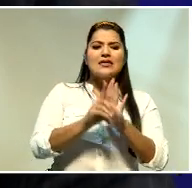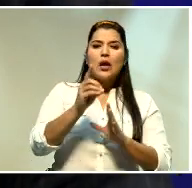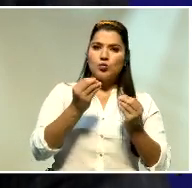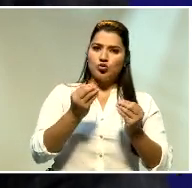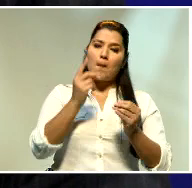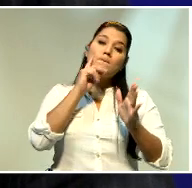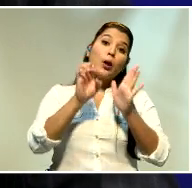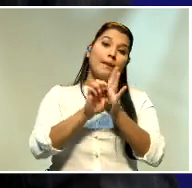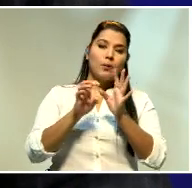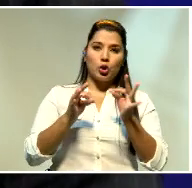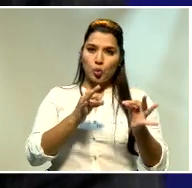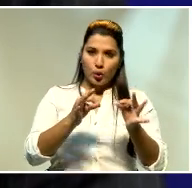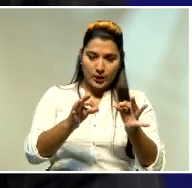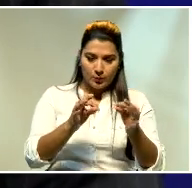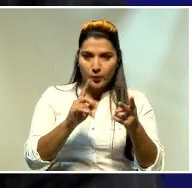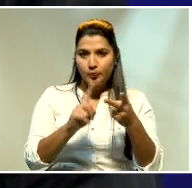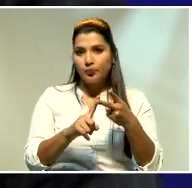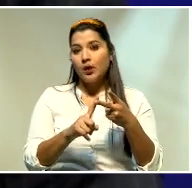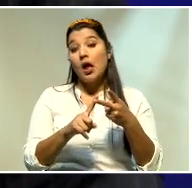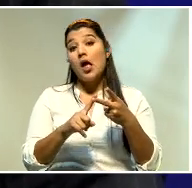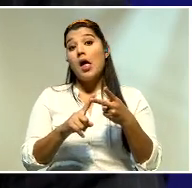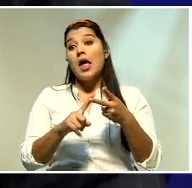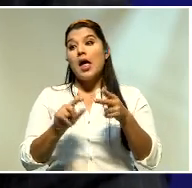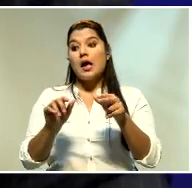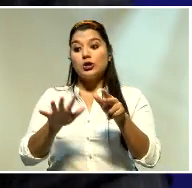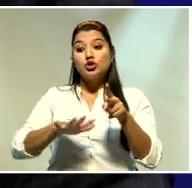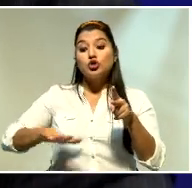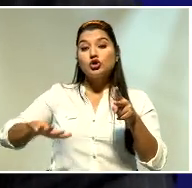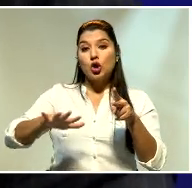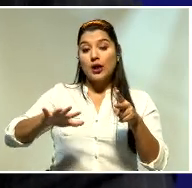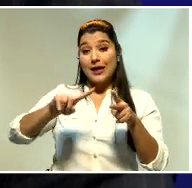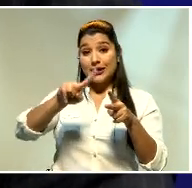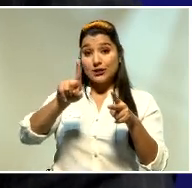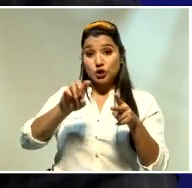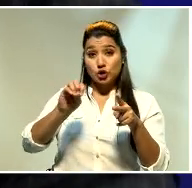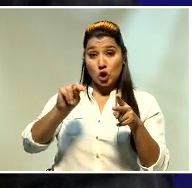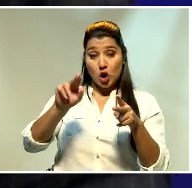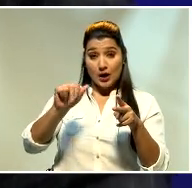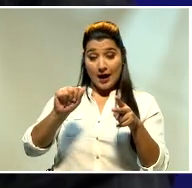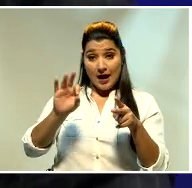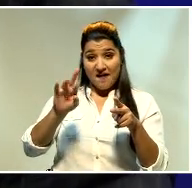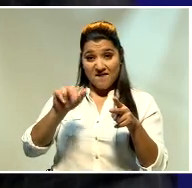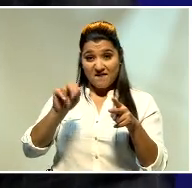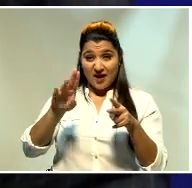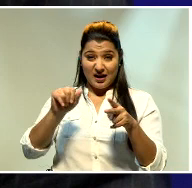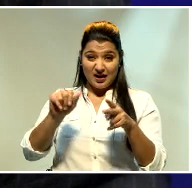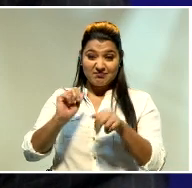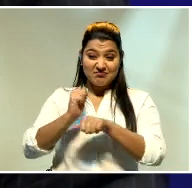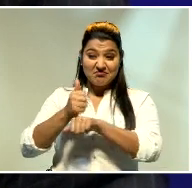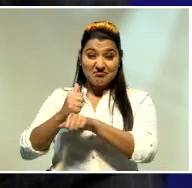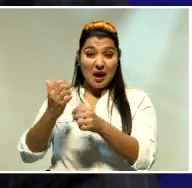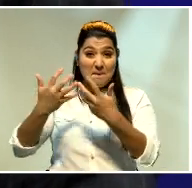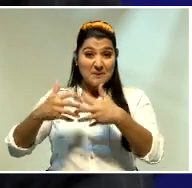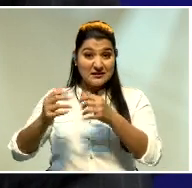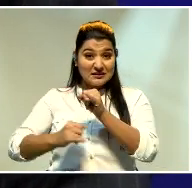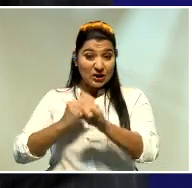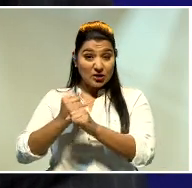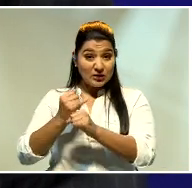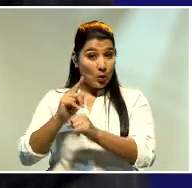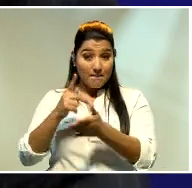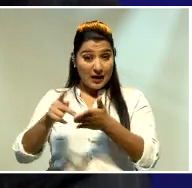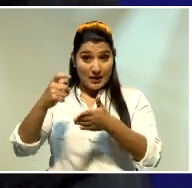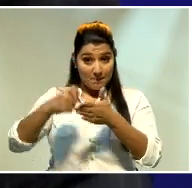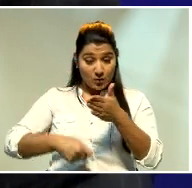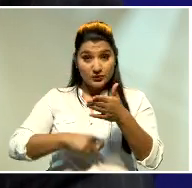está creciendo mucho la zona franca, sobre todo en la parte de dispositivos médicos, en la parte de servicios, está